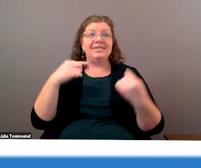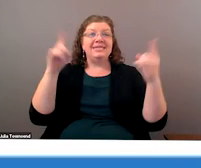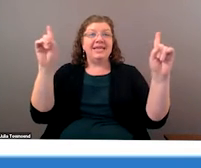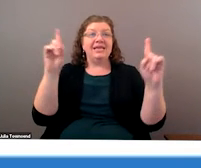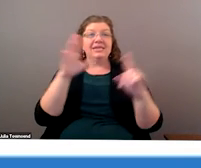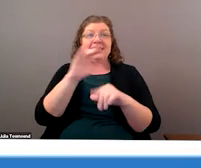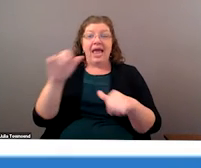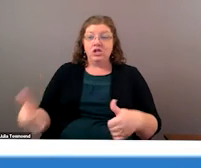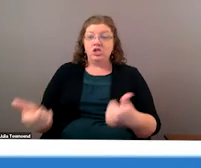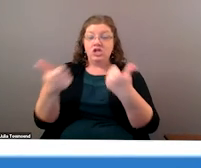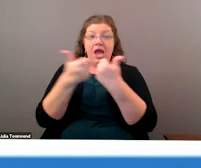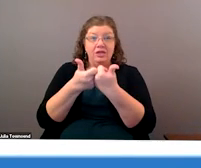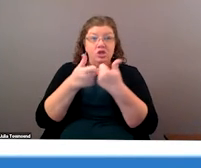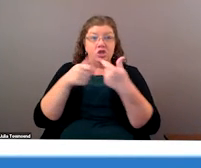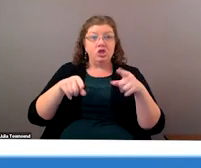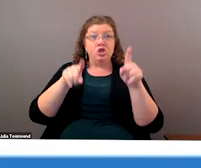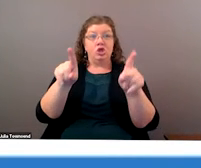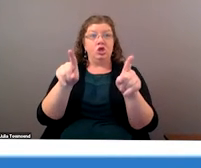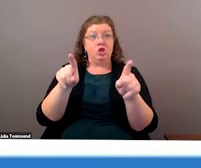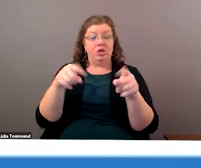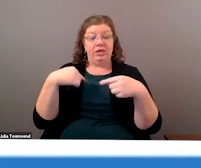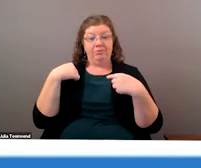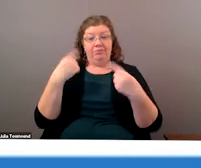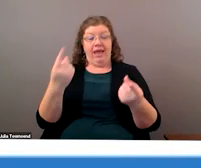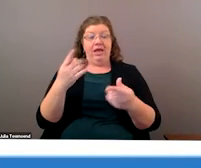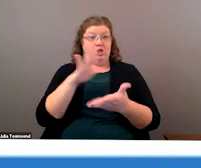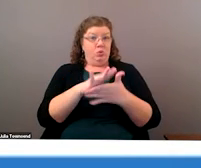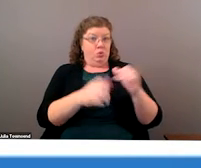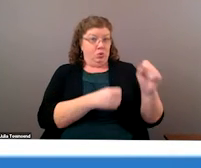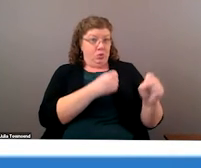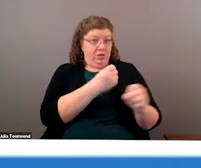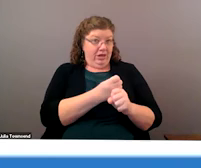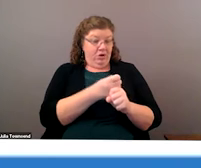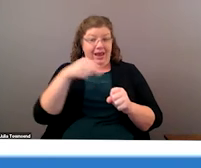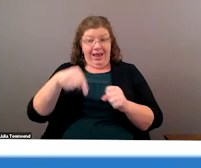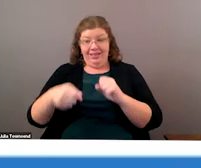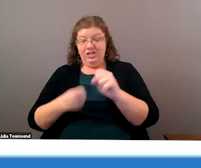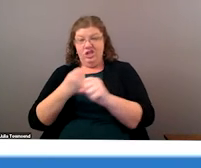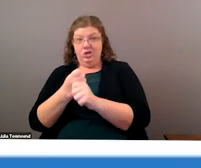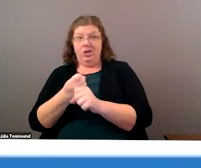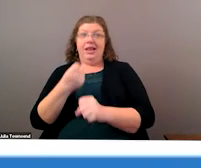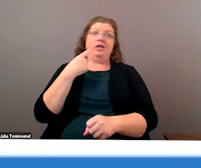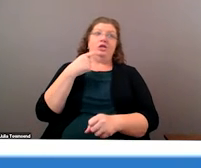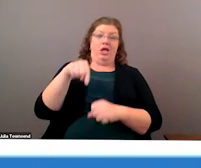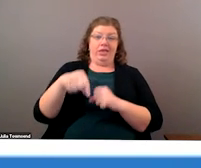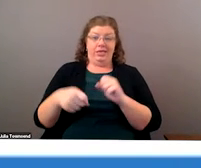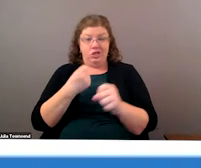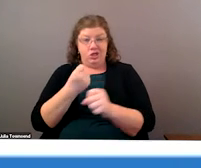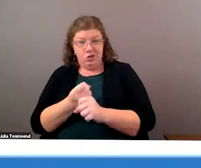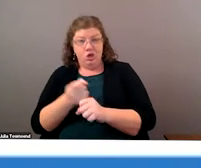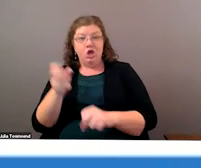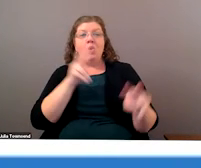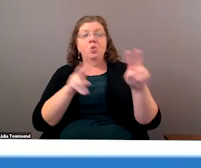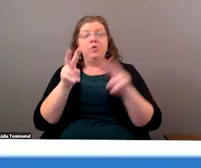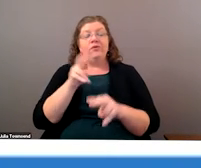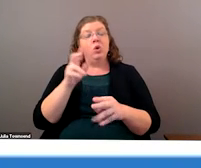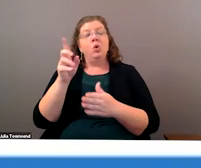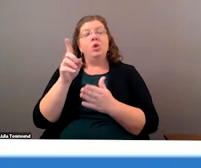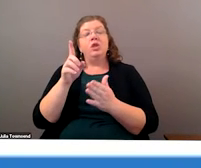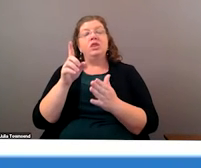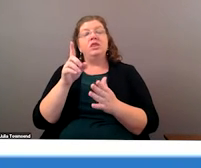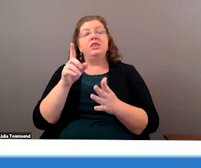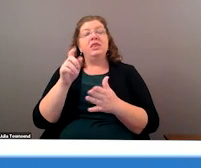nuestro distrito durante este último ciclo escolar, así como revisar los borradores de